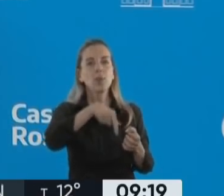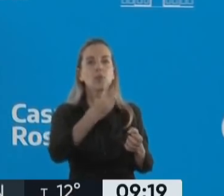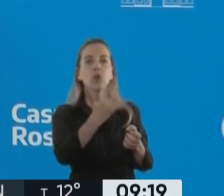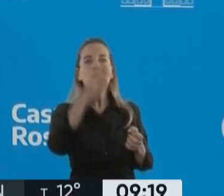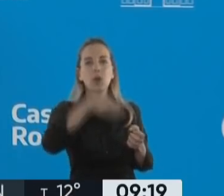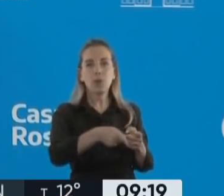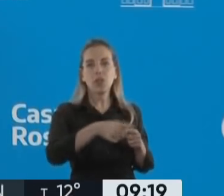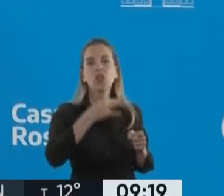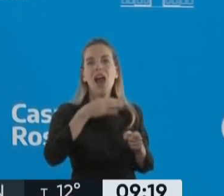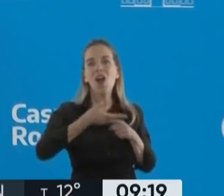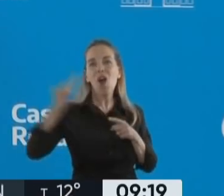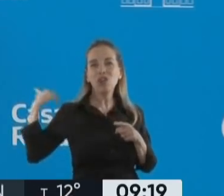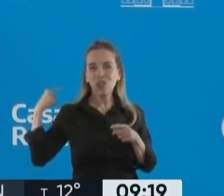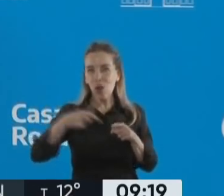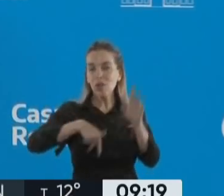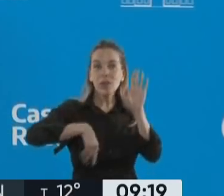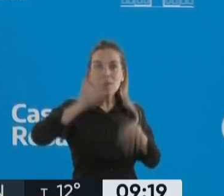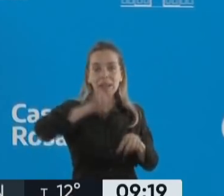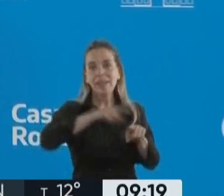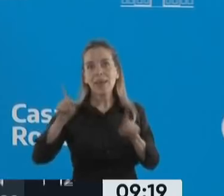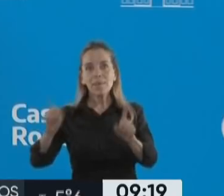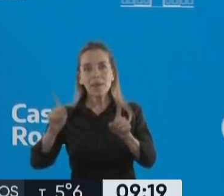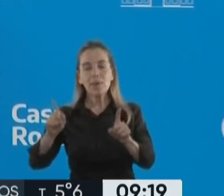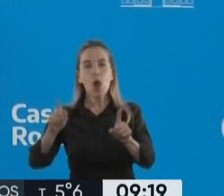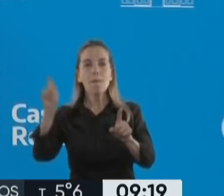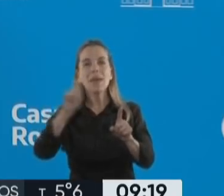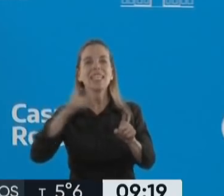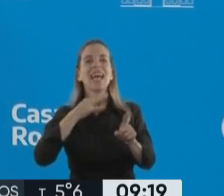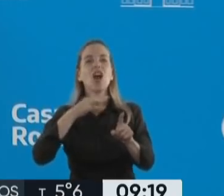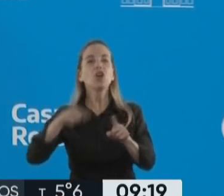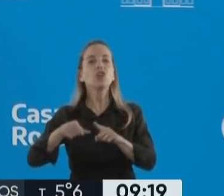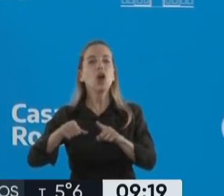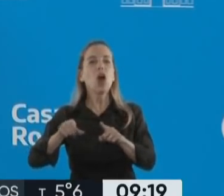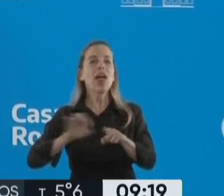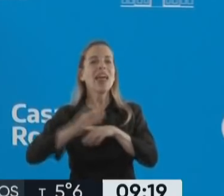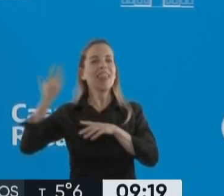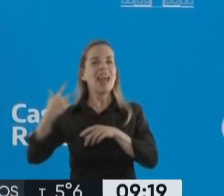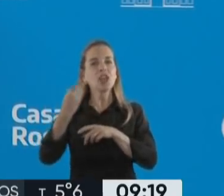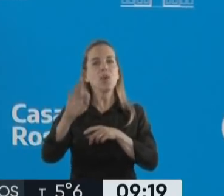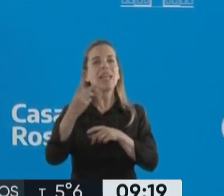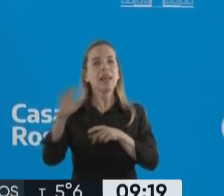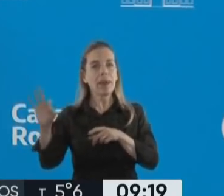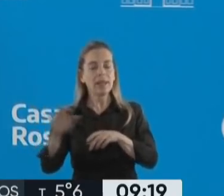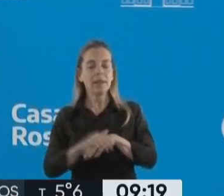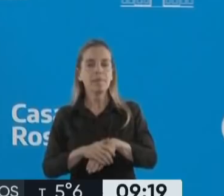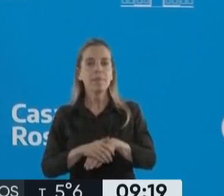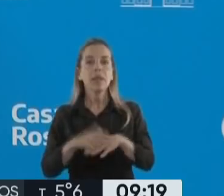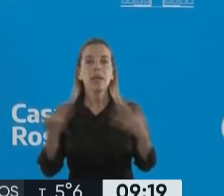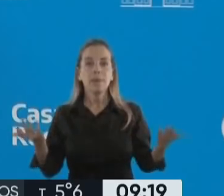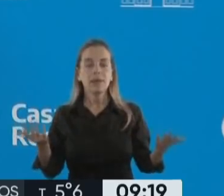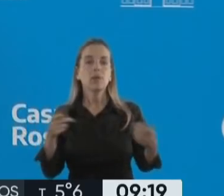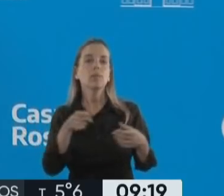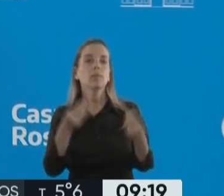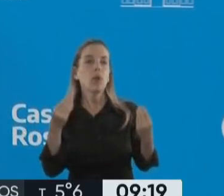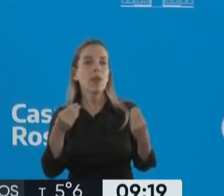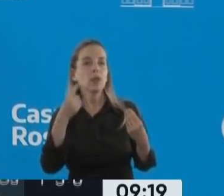64.4% en agosto y es un nivel superior al mismo mes del 2020. Los precios, a partir de la